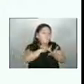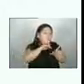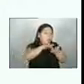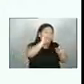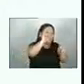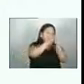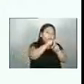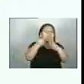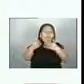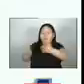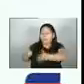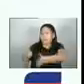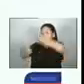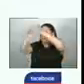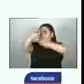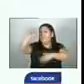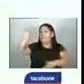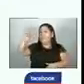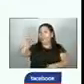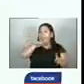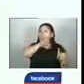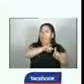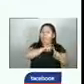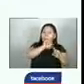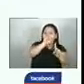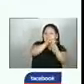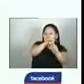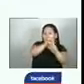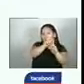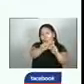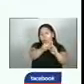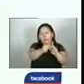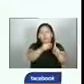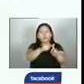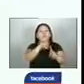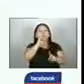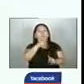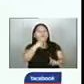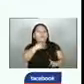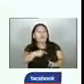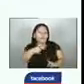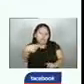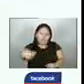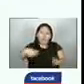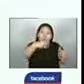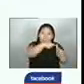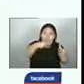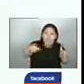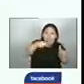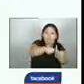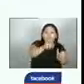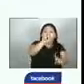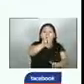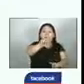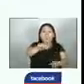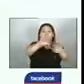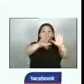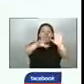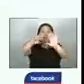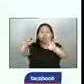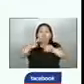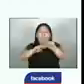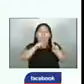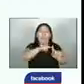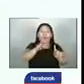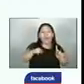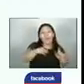según reportó la Fiscalía General de la República. De acuerdo al ente fiscal, el imputado recibió la cantidad de 1.800 dólares para